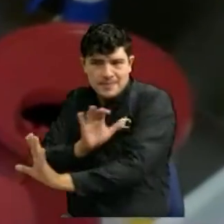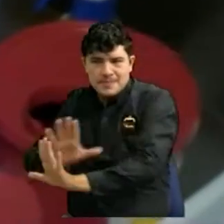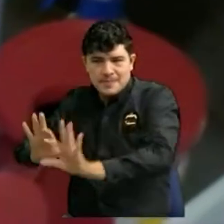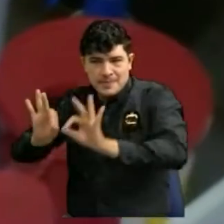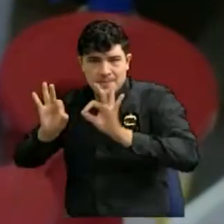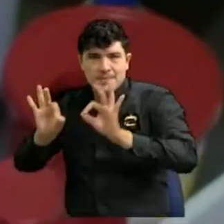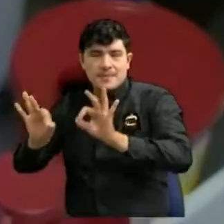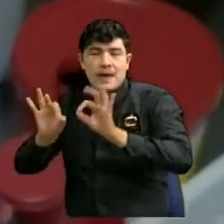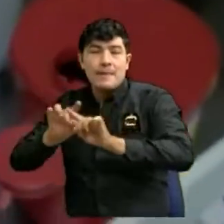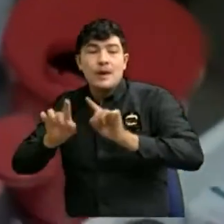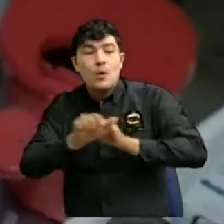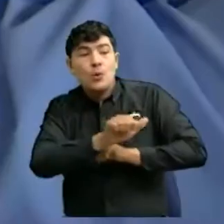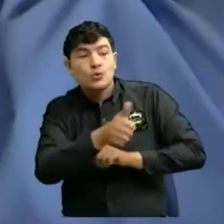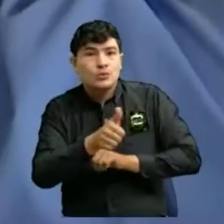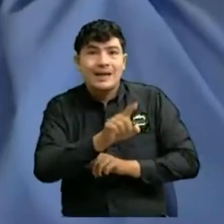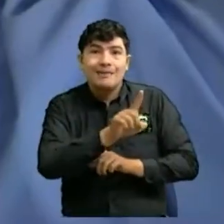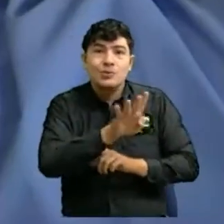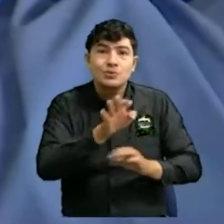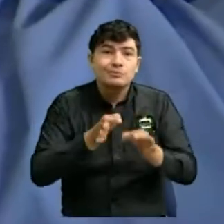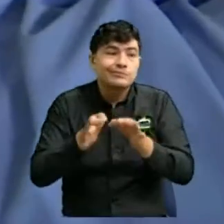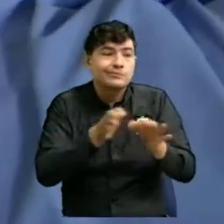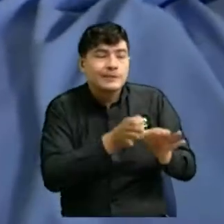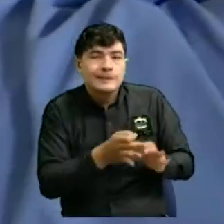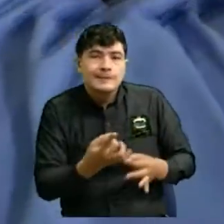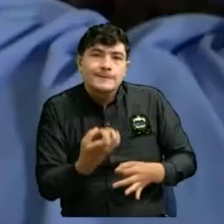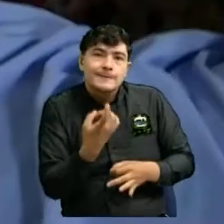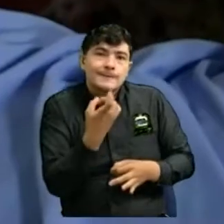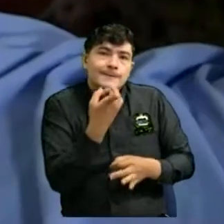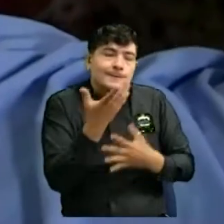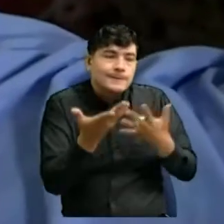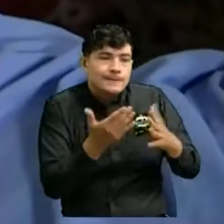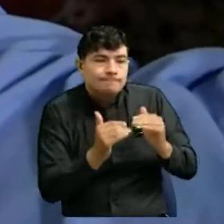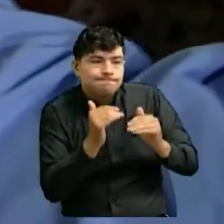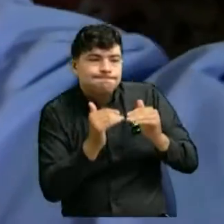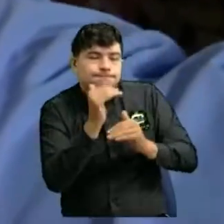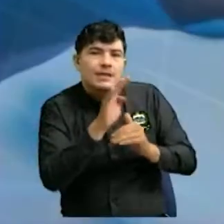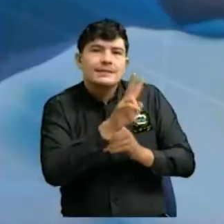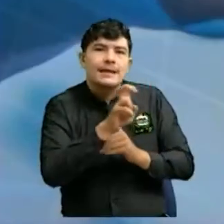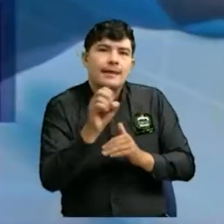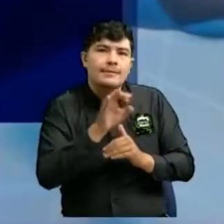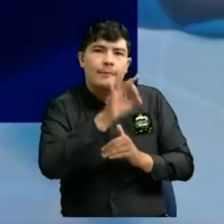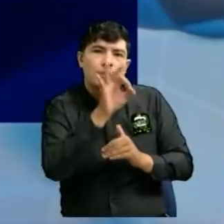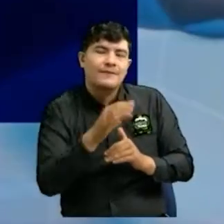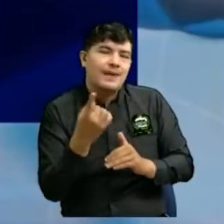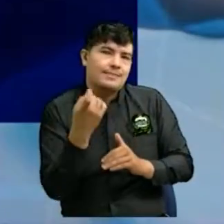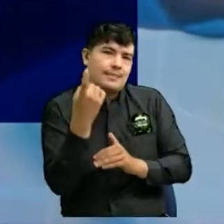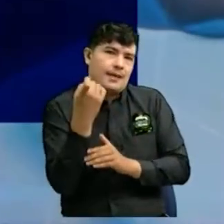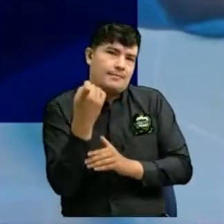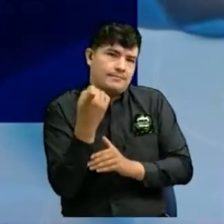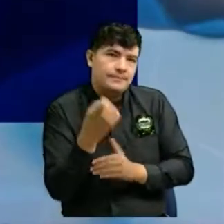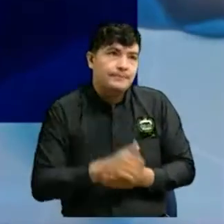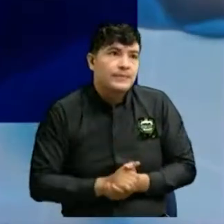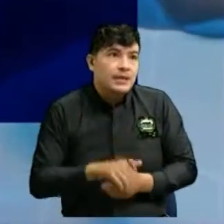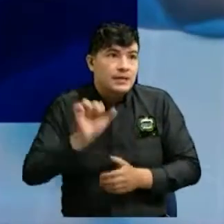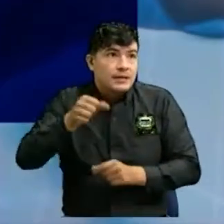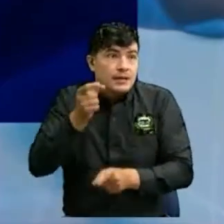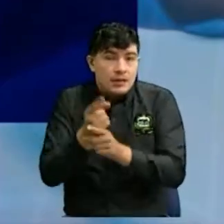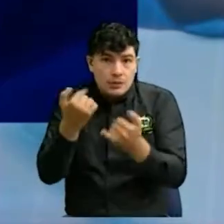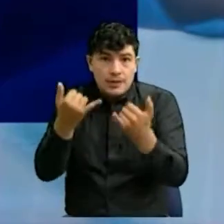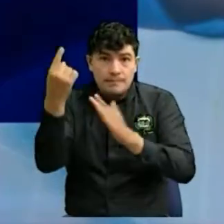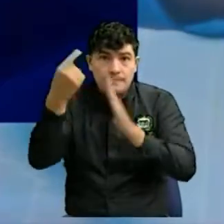mientras que 14 municipios aún sólo alcanzan el 70% hasta la fecha se registran mil 242